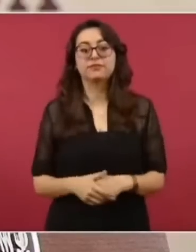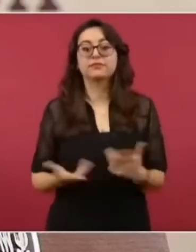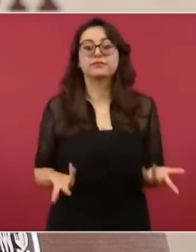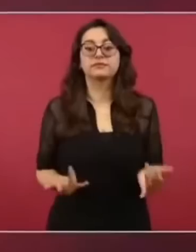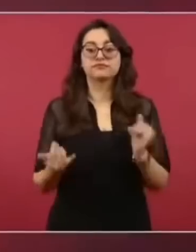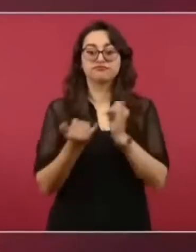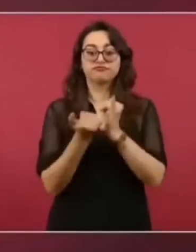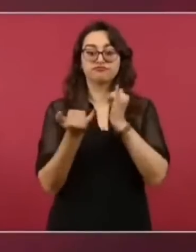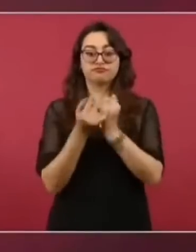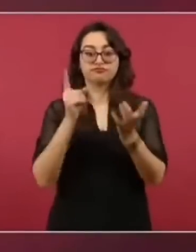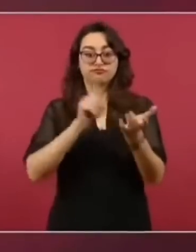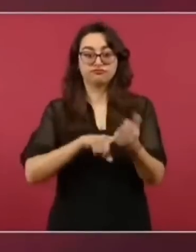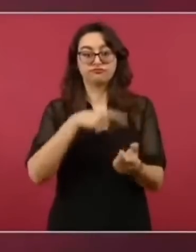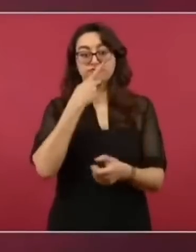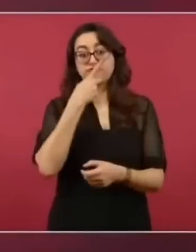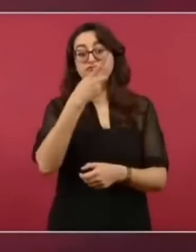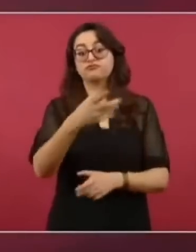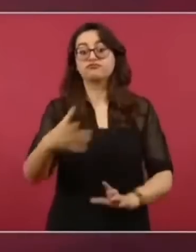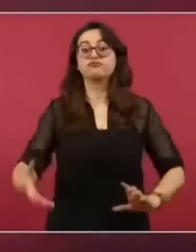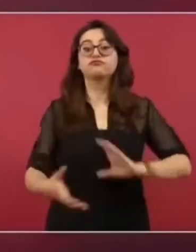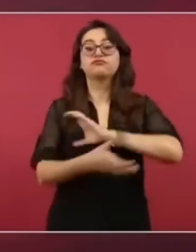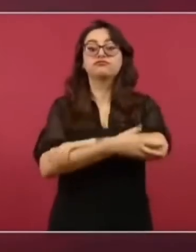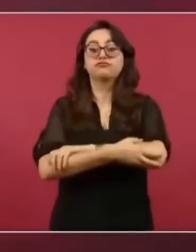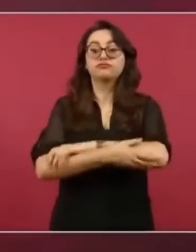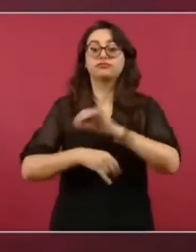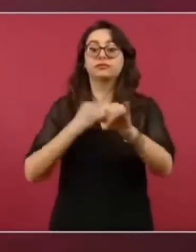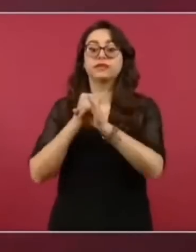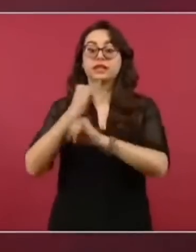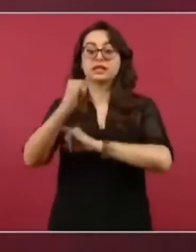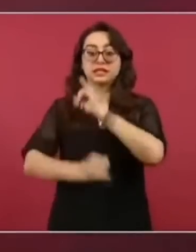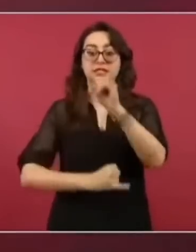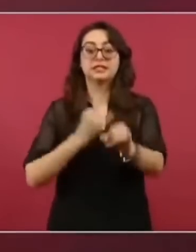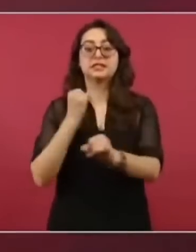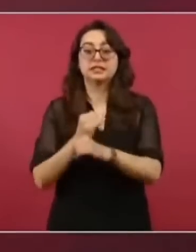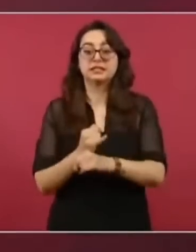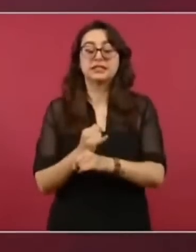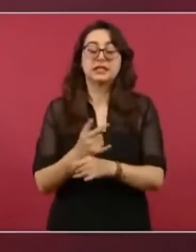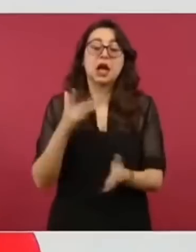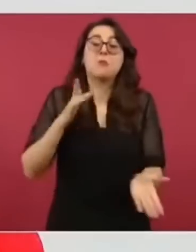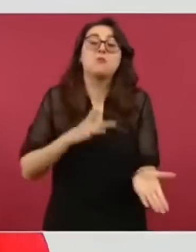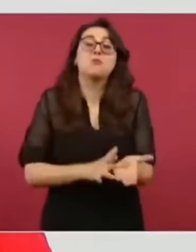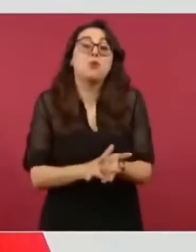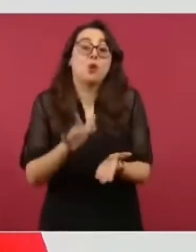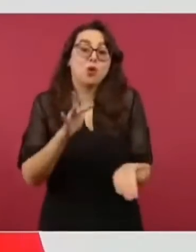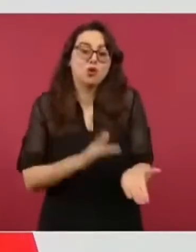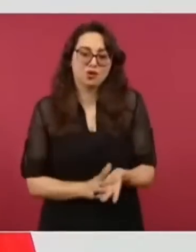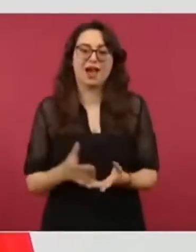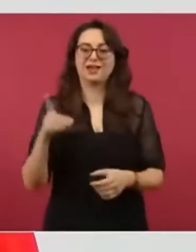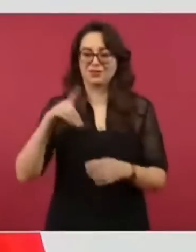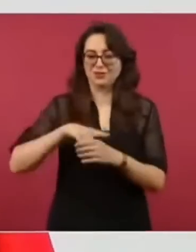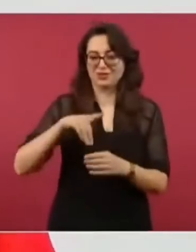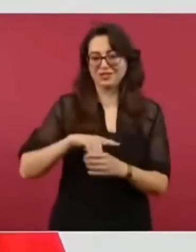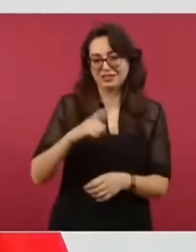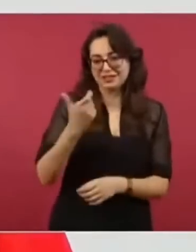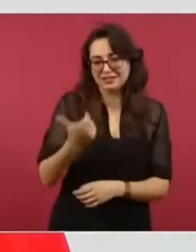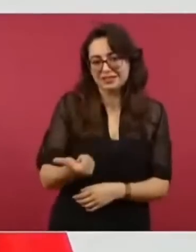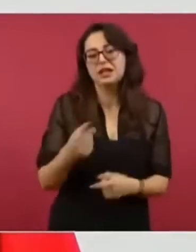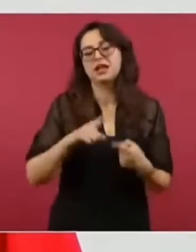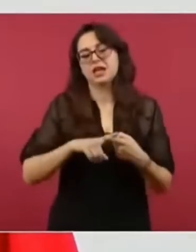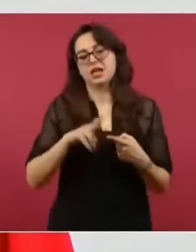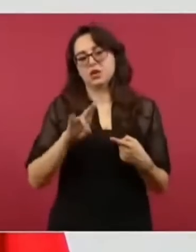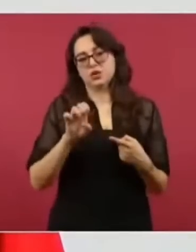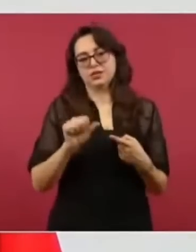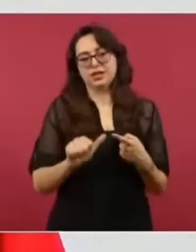sus donantes, entre los que se encuentran la USAID, por supuesto, la